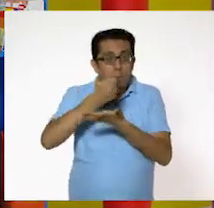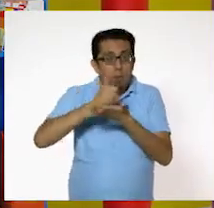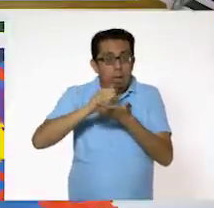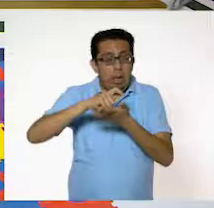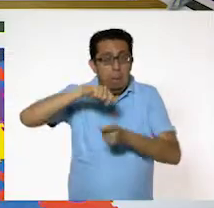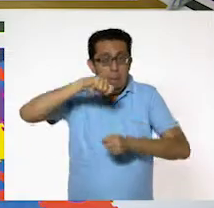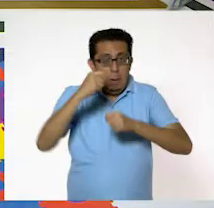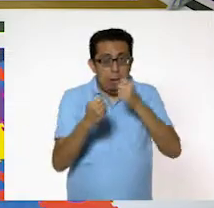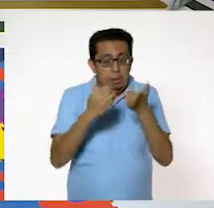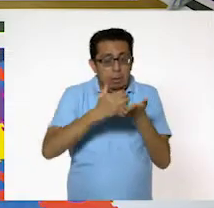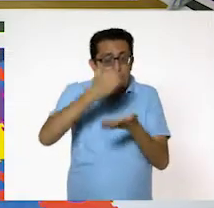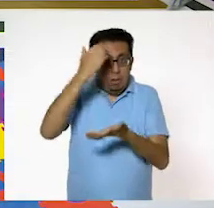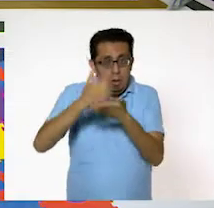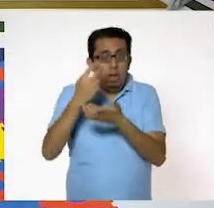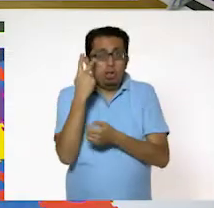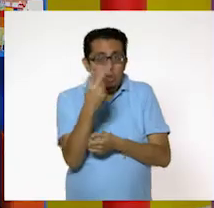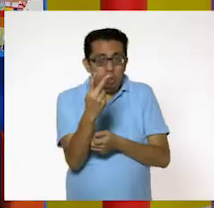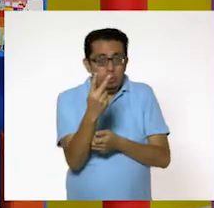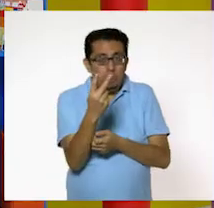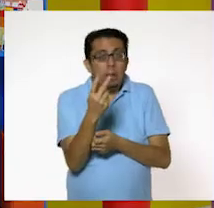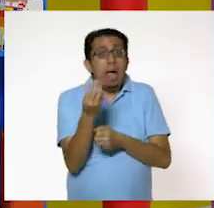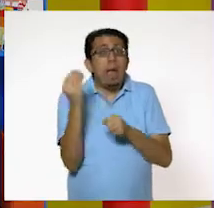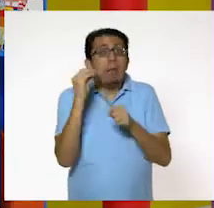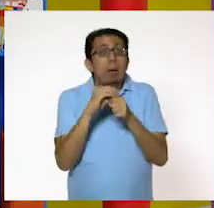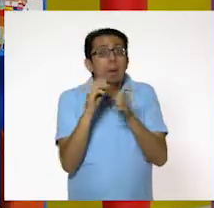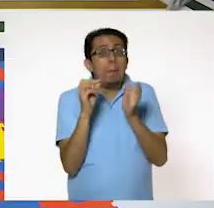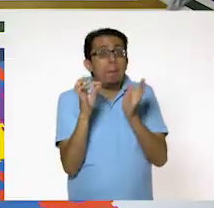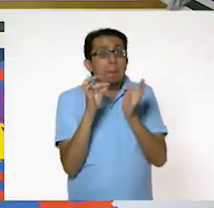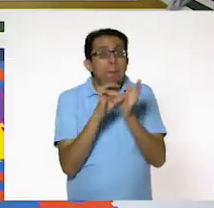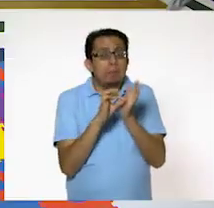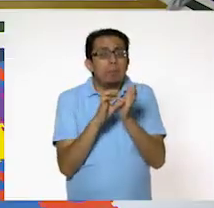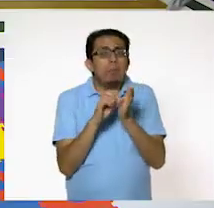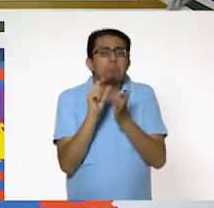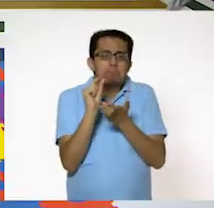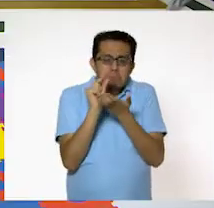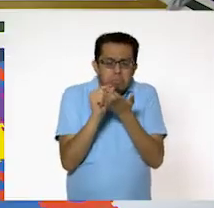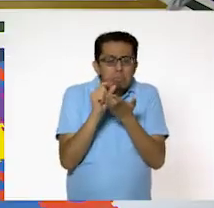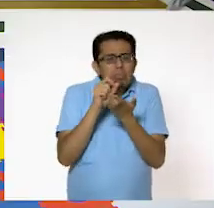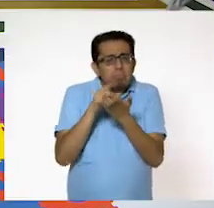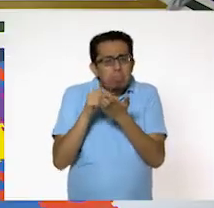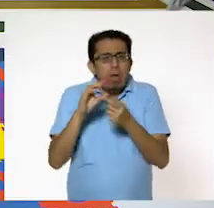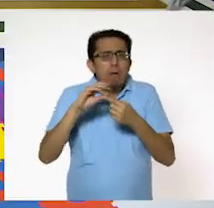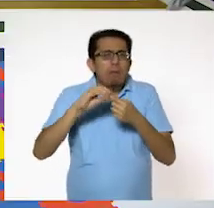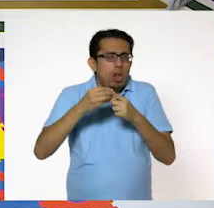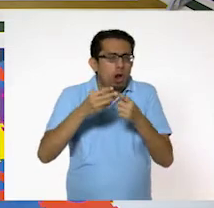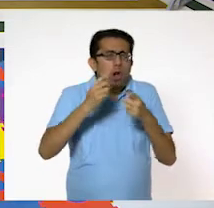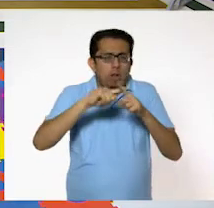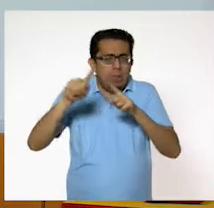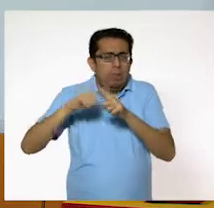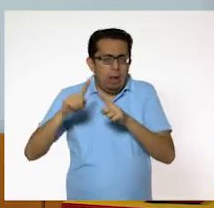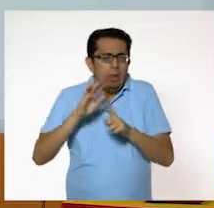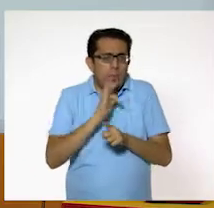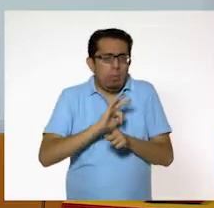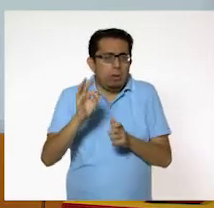Ok. Vamos a ponerle puntitos. Ah, sí. Semillas, que pueden ser lentejas, frijoles. Ajá.